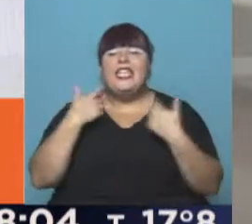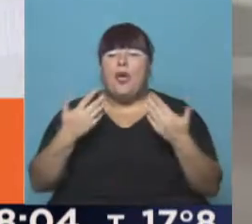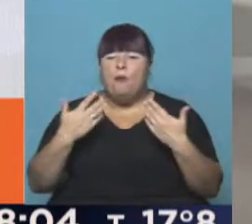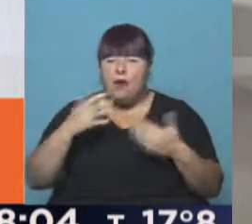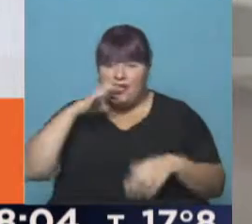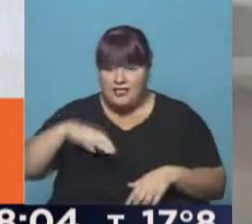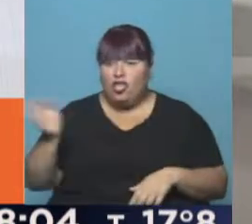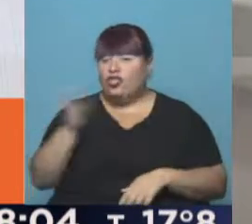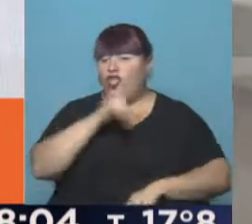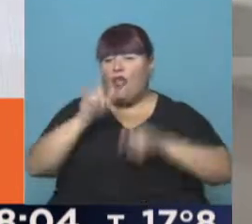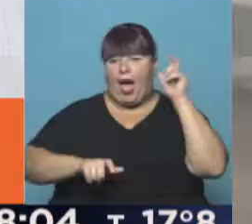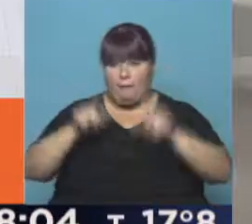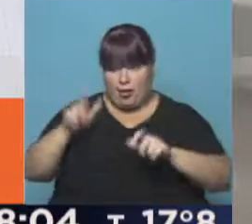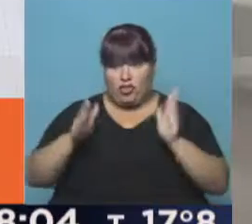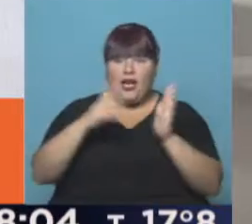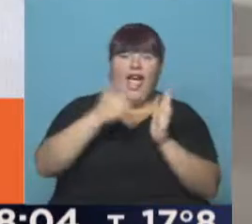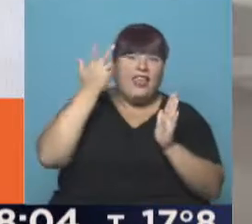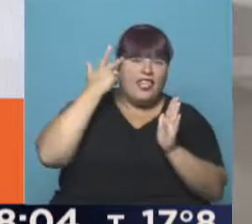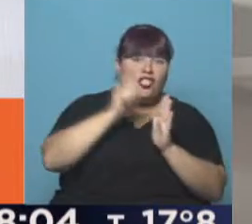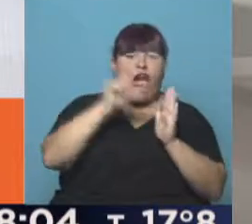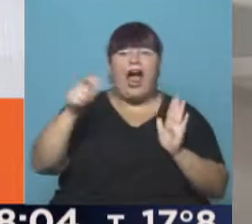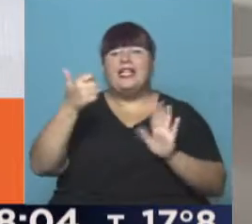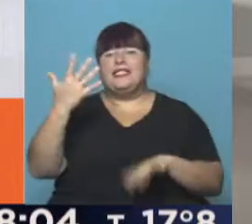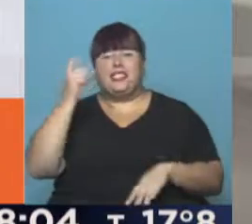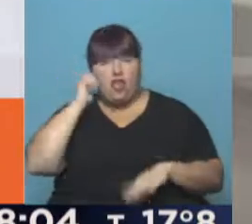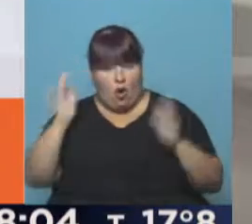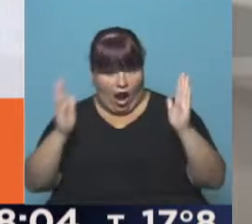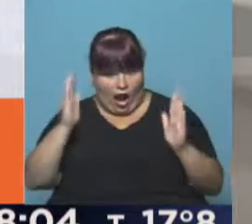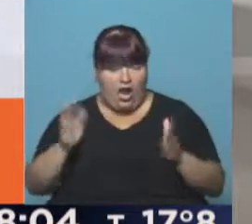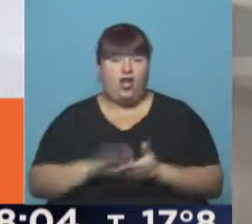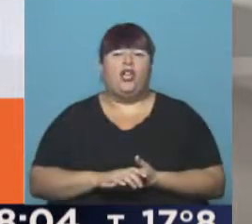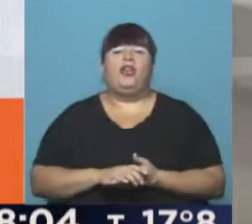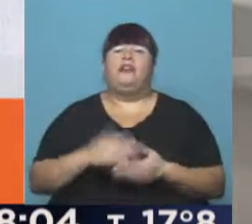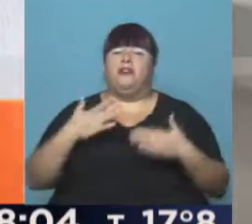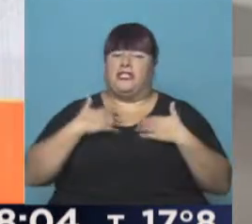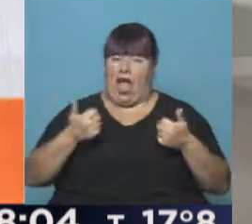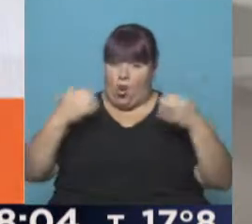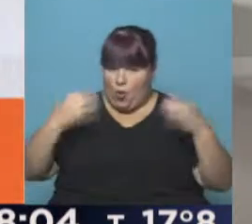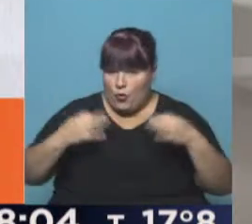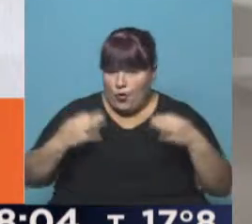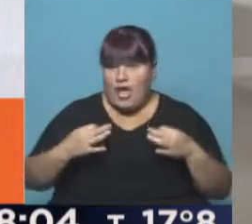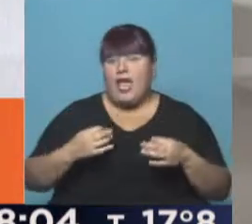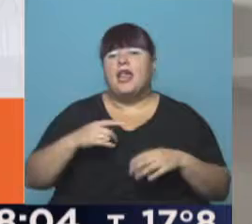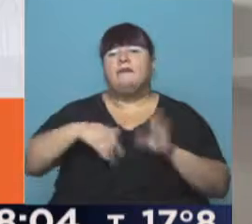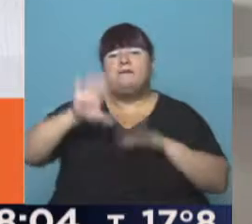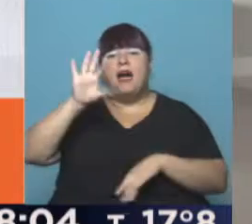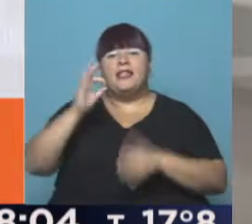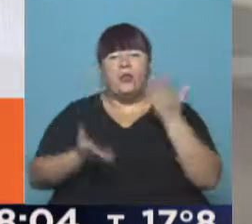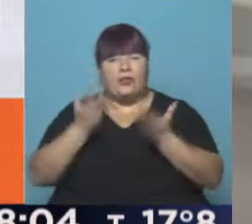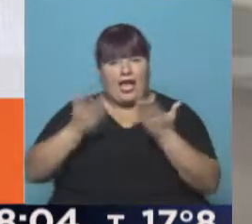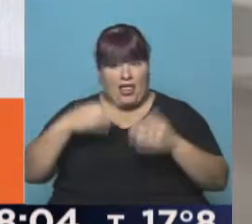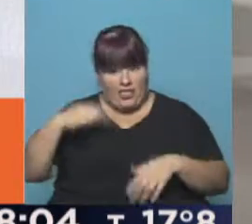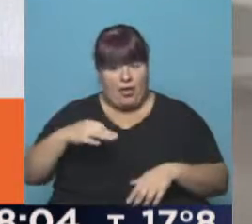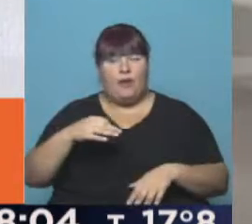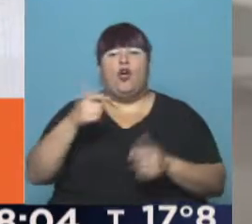donar sangre todas las personas que tienen entre 18 y 65 años que gozan en general de buena salud pesan más de 50 kilos